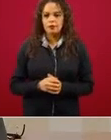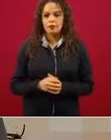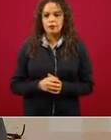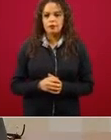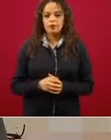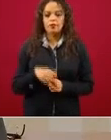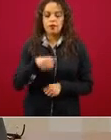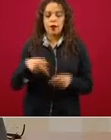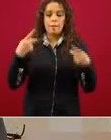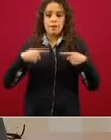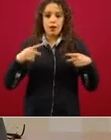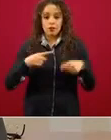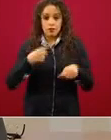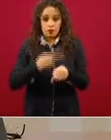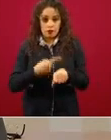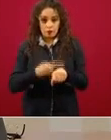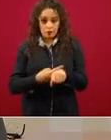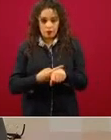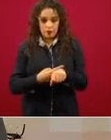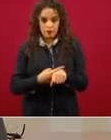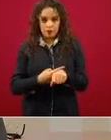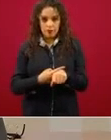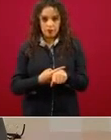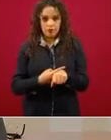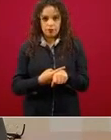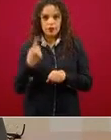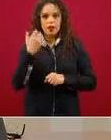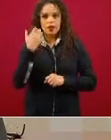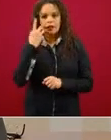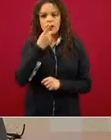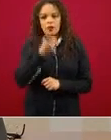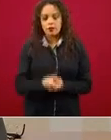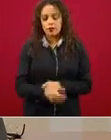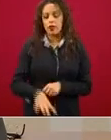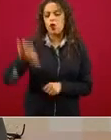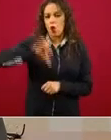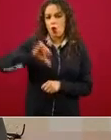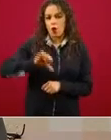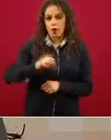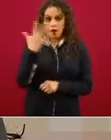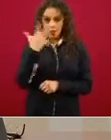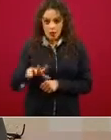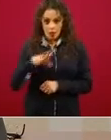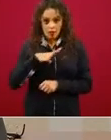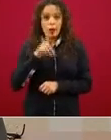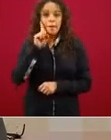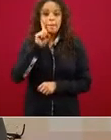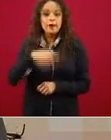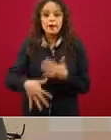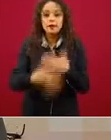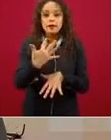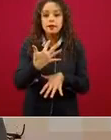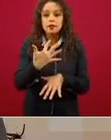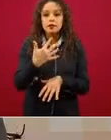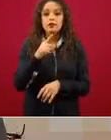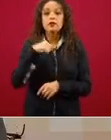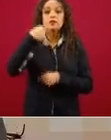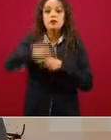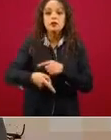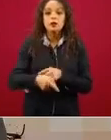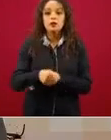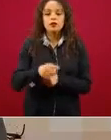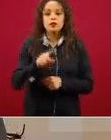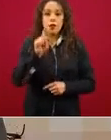casos. Cuando decimos tendencia de los casos o si hoy tenemos 10 casos, mañana 15, mañana 20, mañana